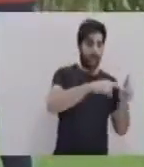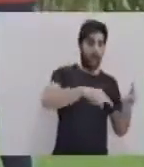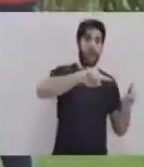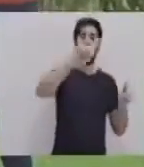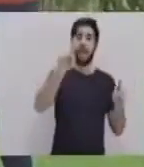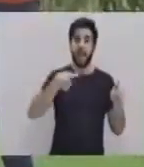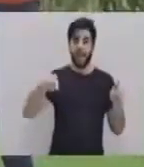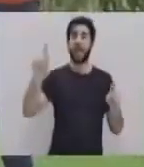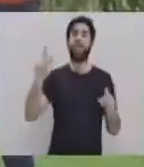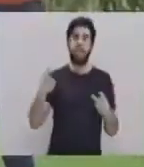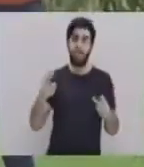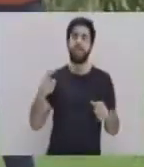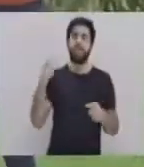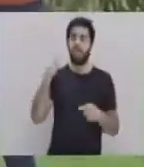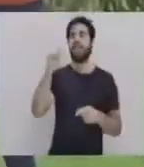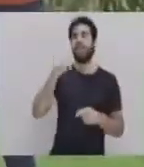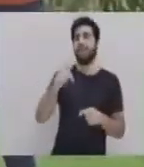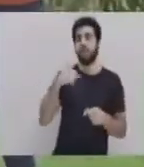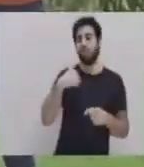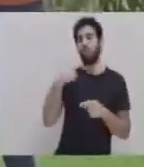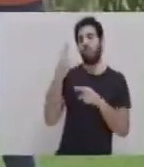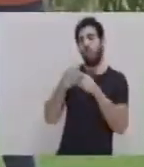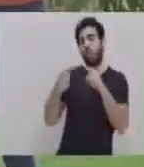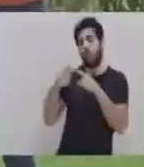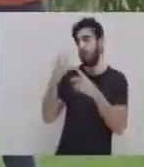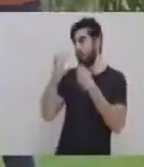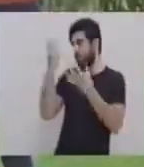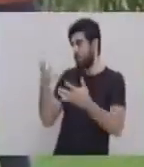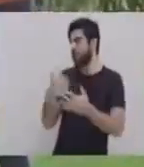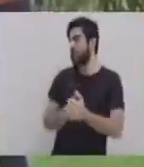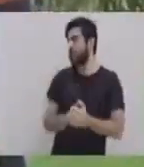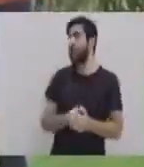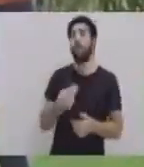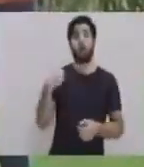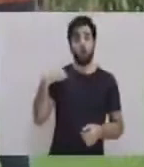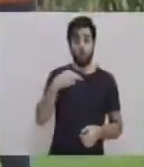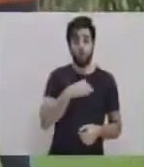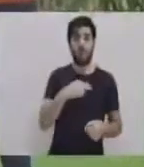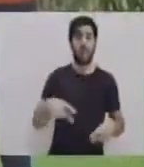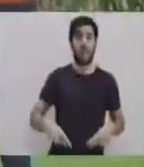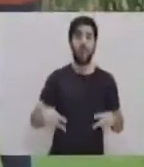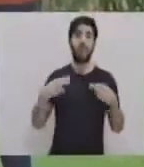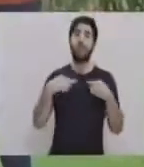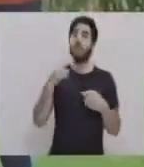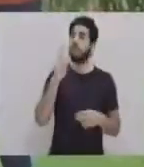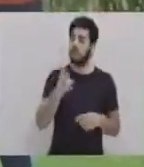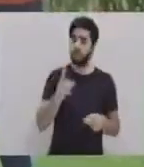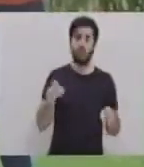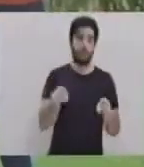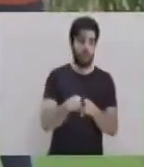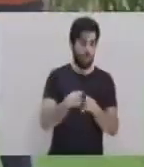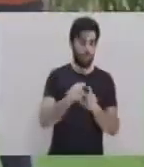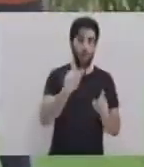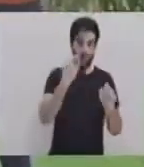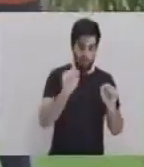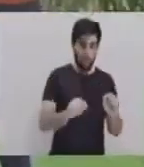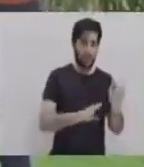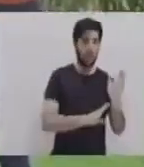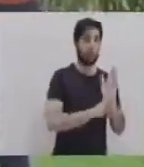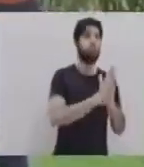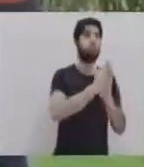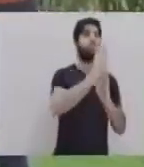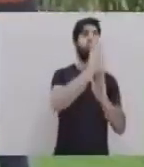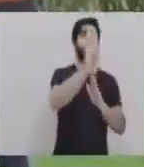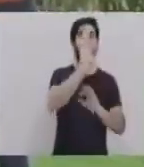las cóncavas hacia abajo. Pues hay algo que quiero compartir contigo. Nuestra vida puede ir siempre cóncava hacia